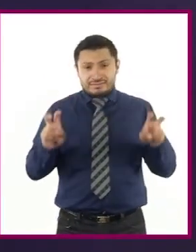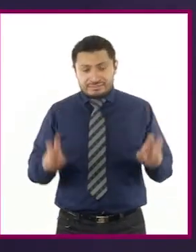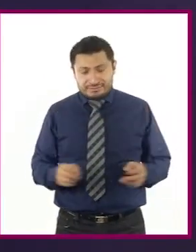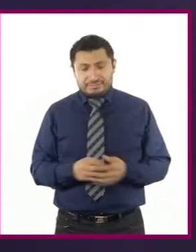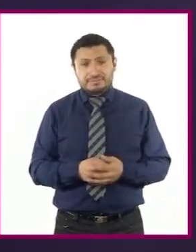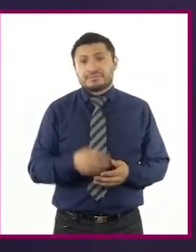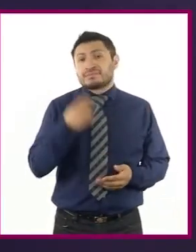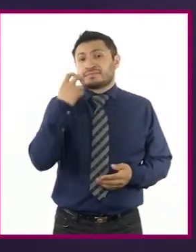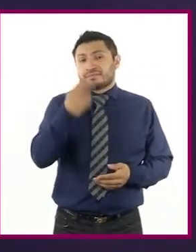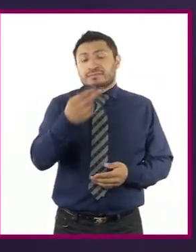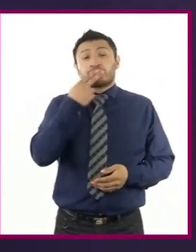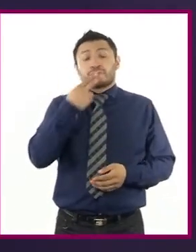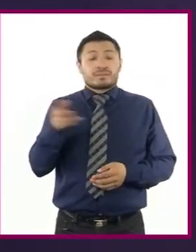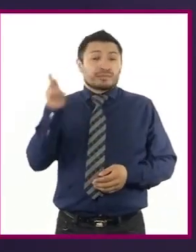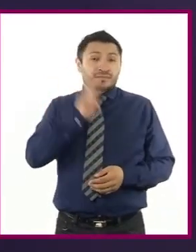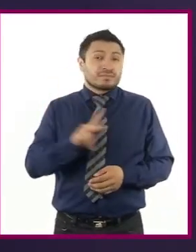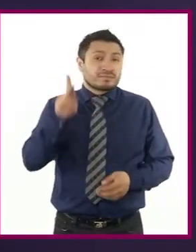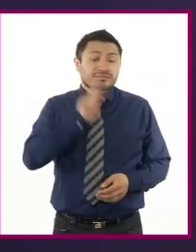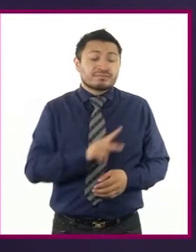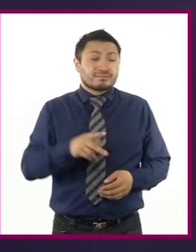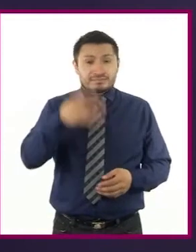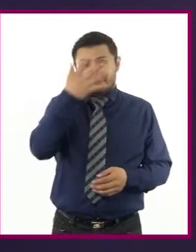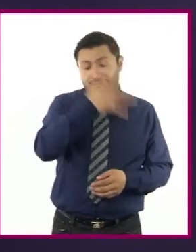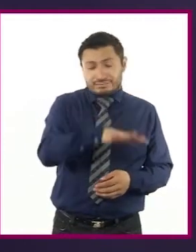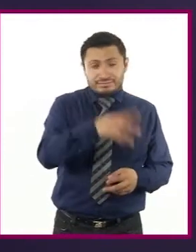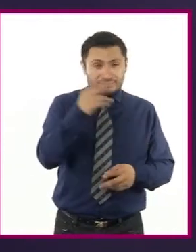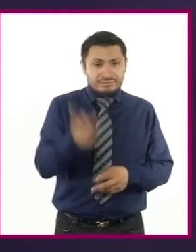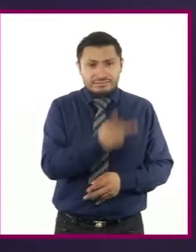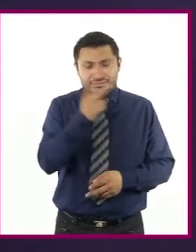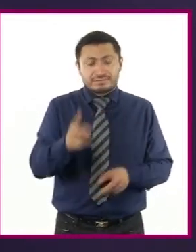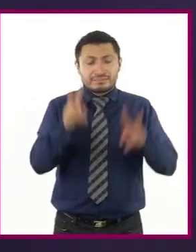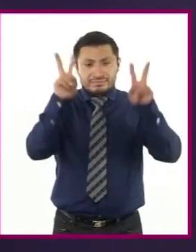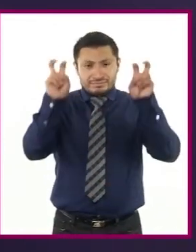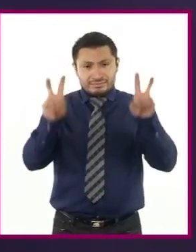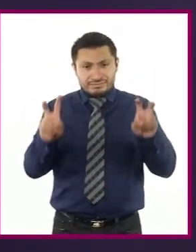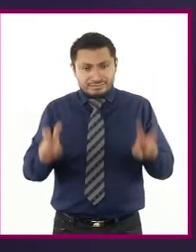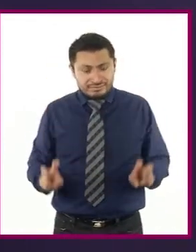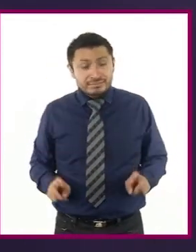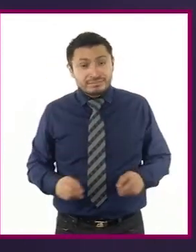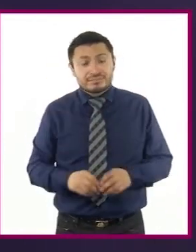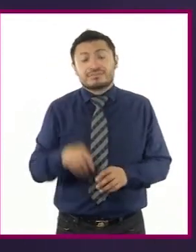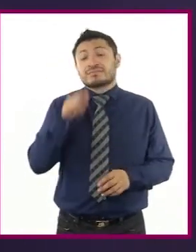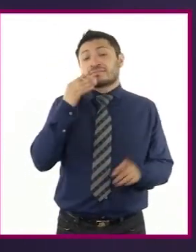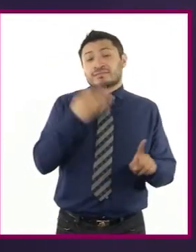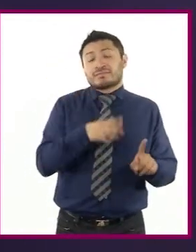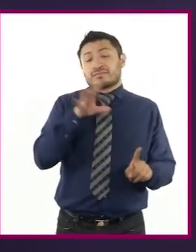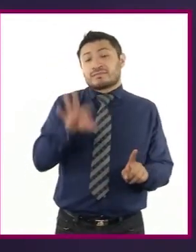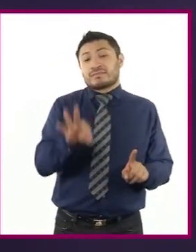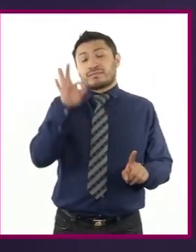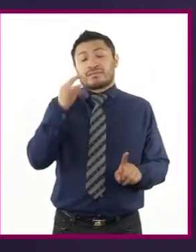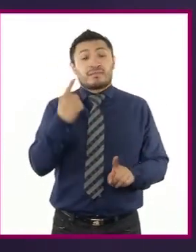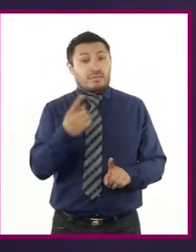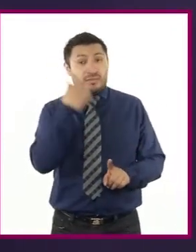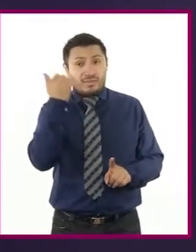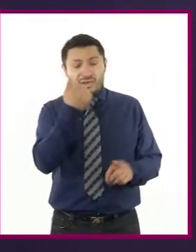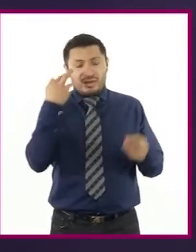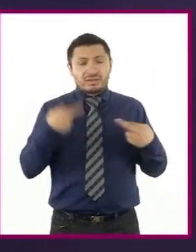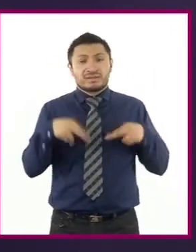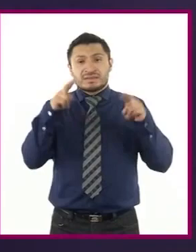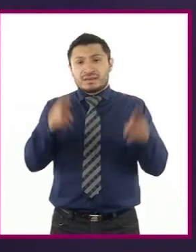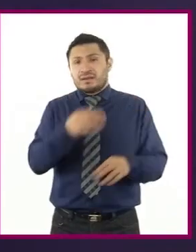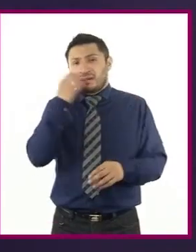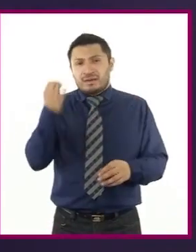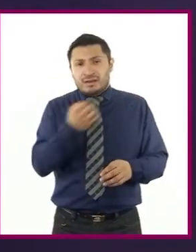les aplicó una prueba con 10 preguntas por materia. El propósito es seleccionar a un alumno para representar a la